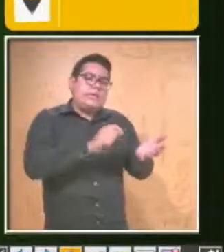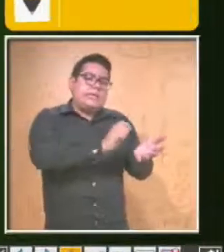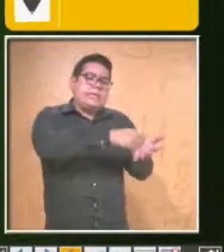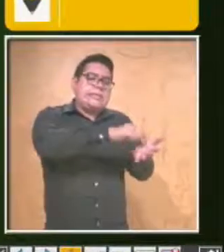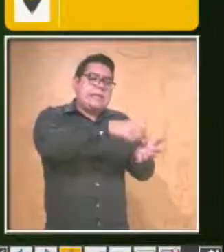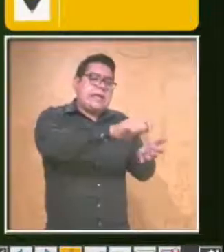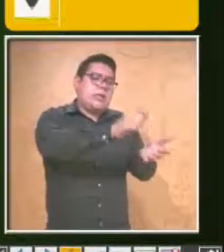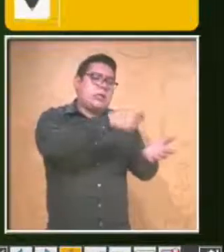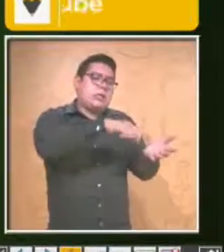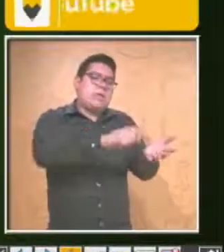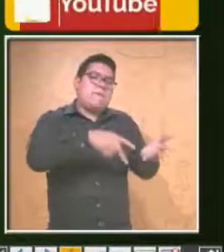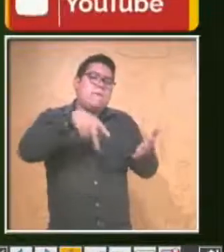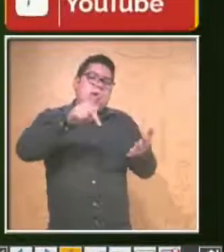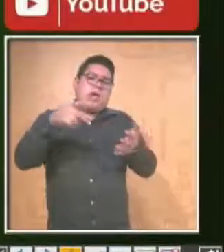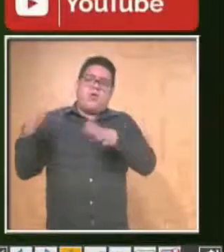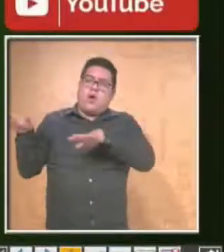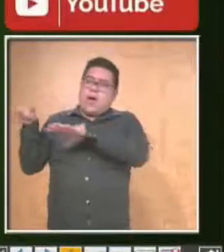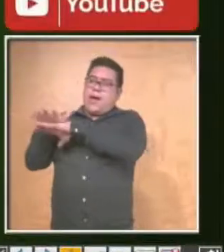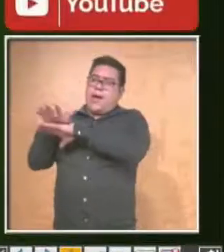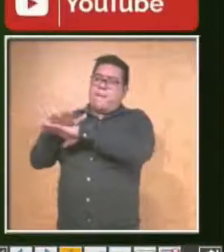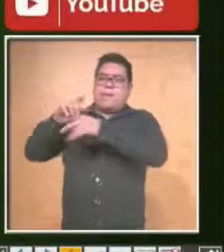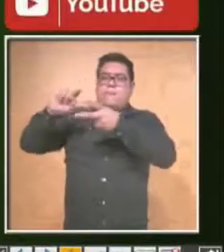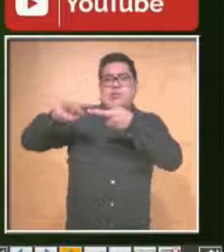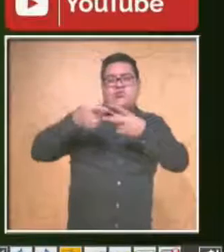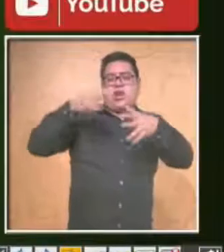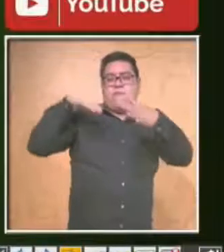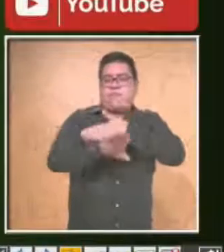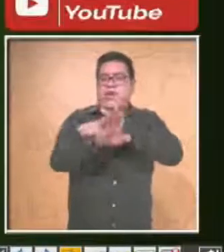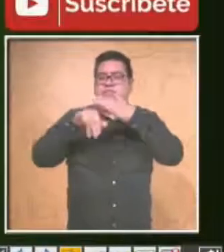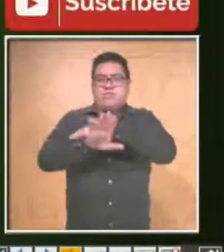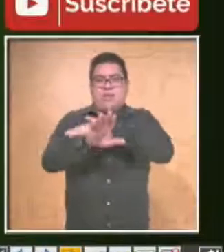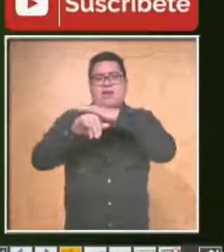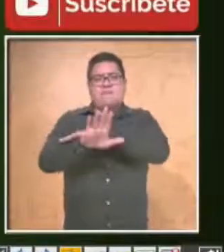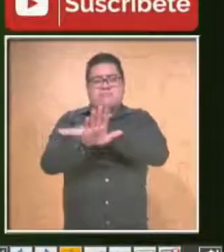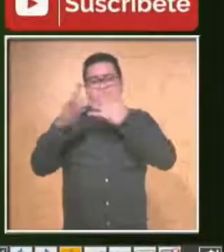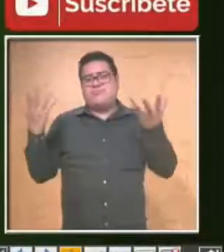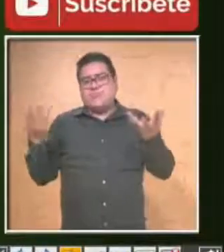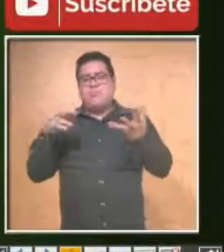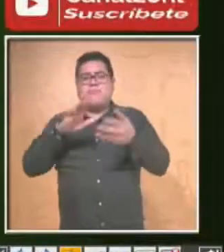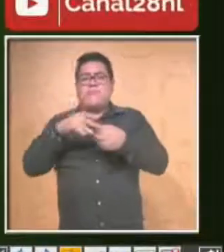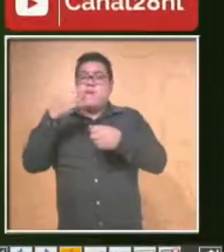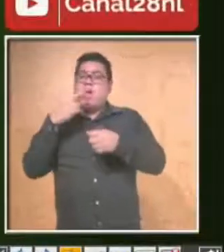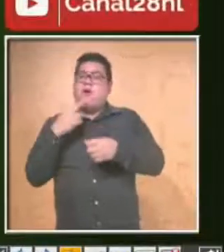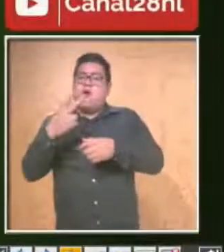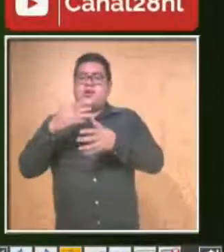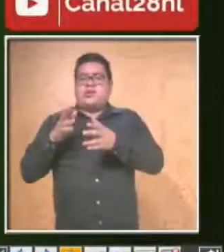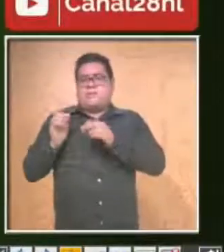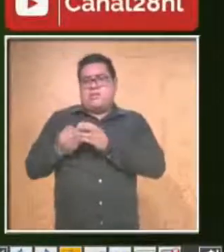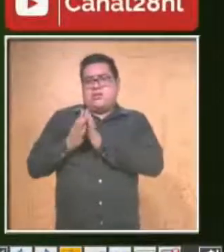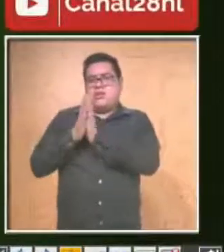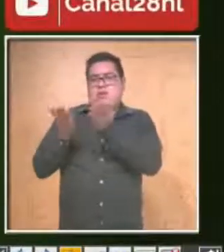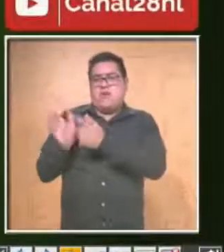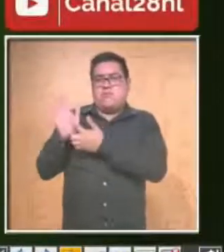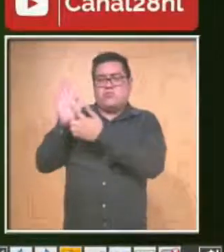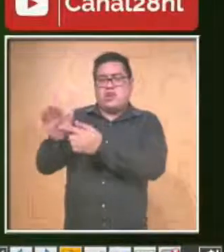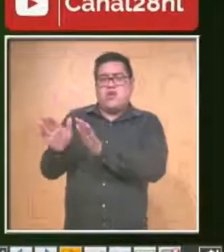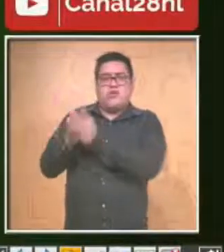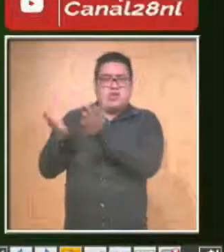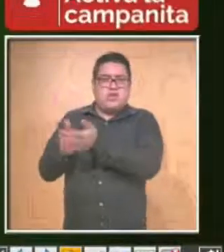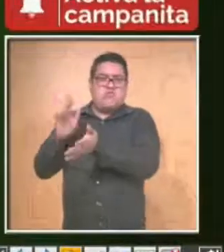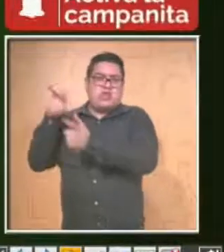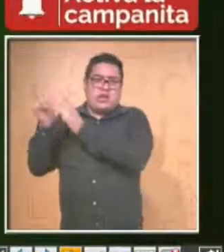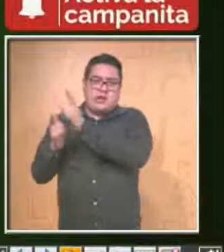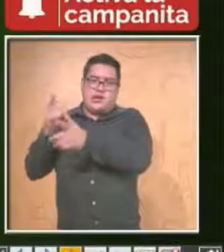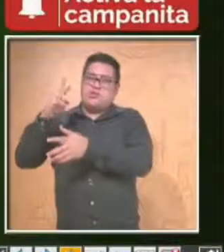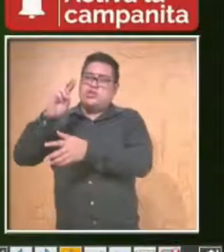cambios en el pensamiento y eso provoca que haya discrepancias entre las ideas que existían y lo que va a existir a partir de la